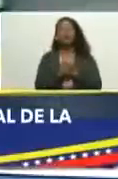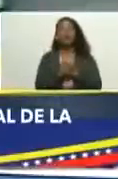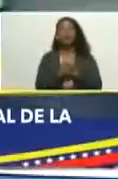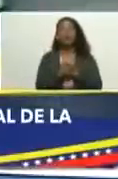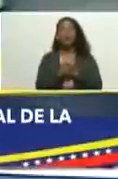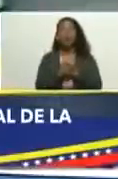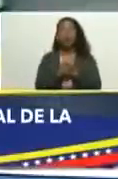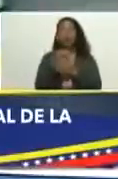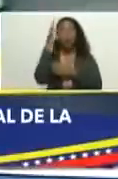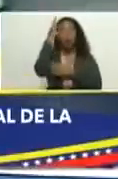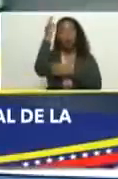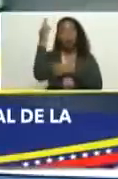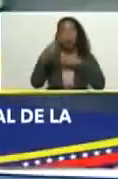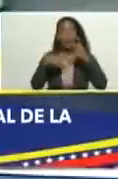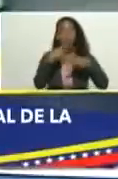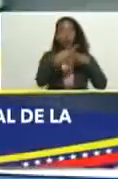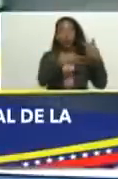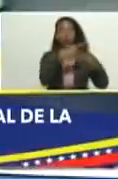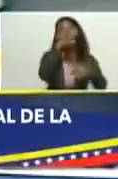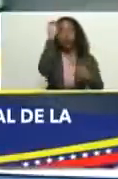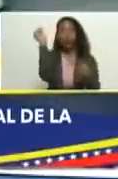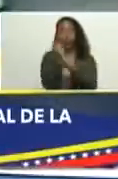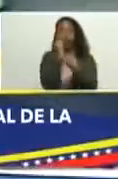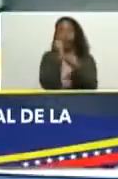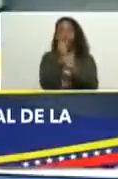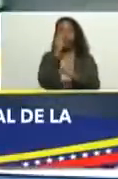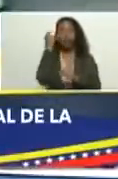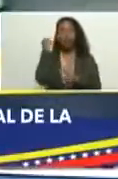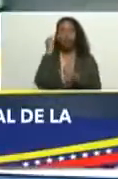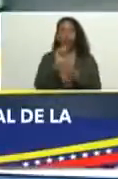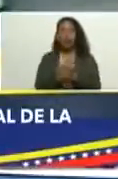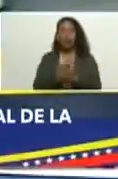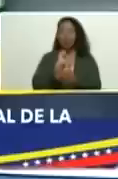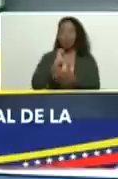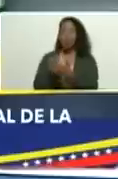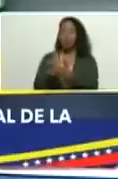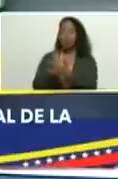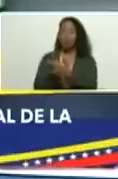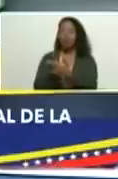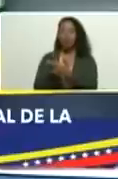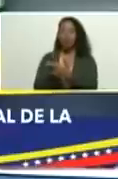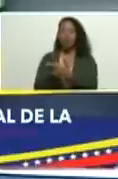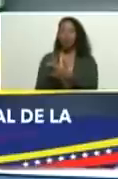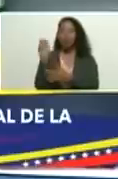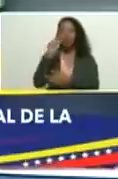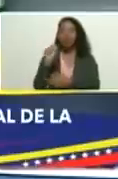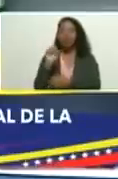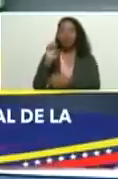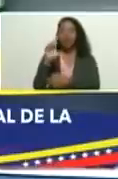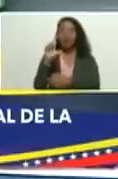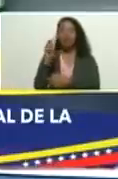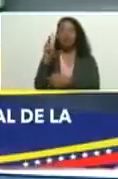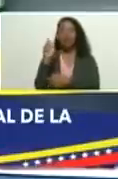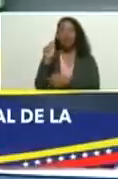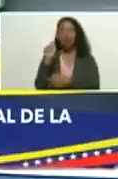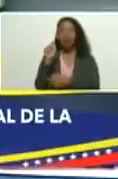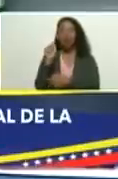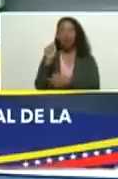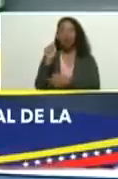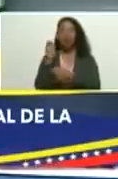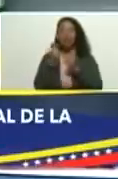Consejo Productivo de Trabajadores y Trabajadoras de Inversiones Selva. ¿Ah? Se trata